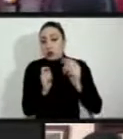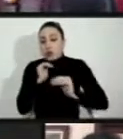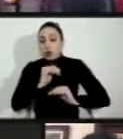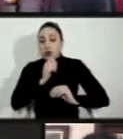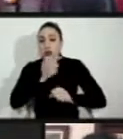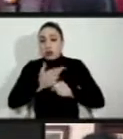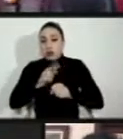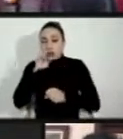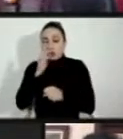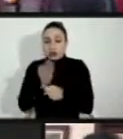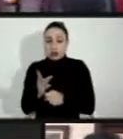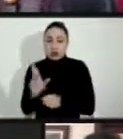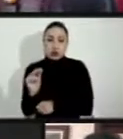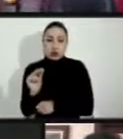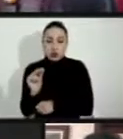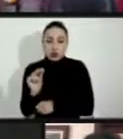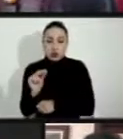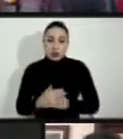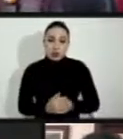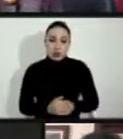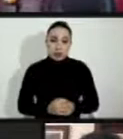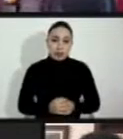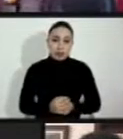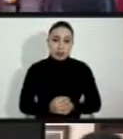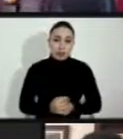sobre esta posibilidad.